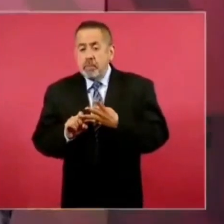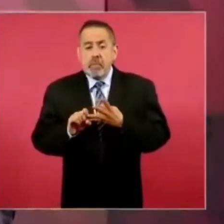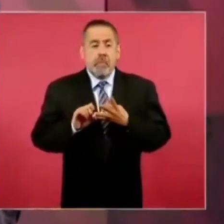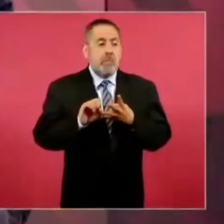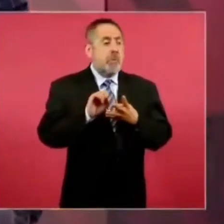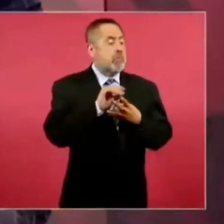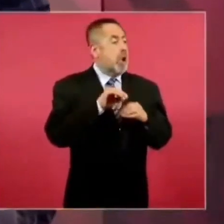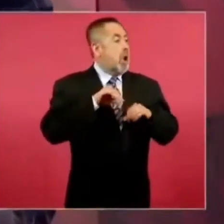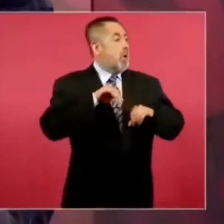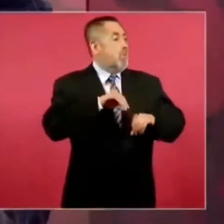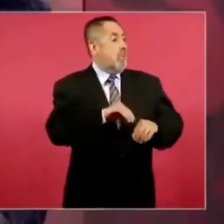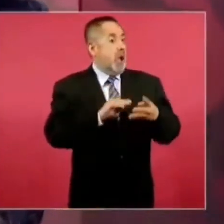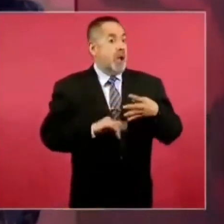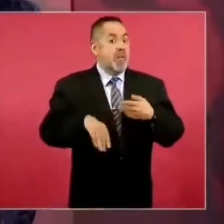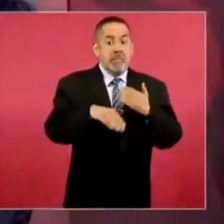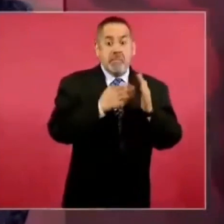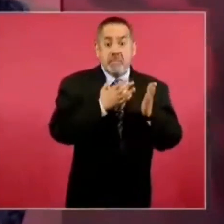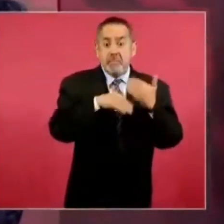ladinos.